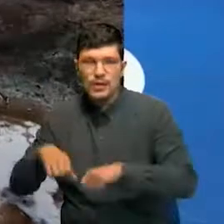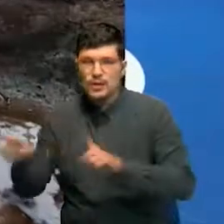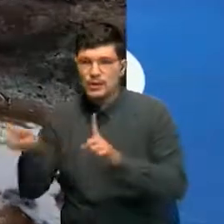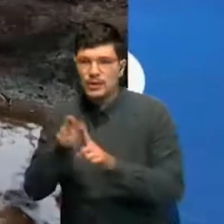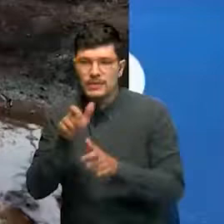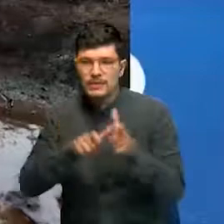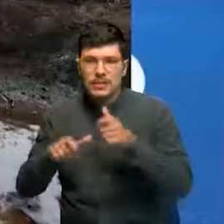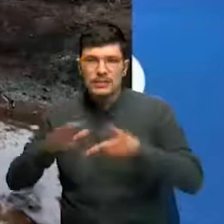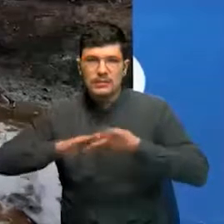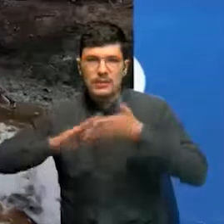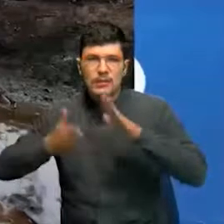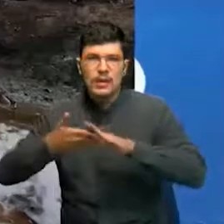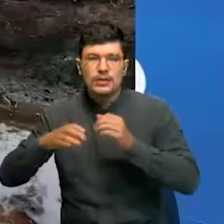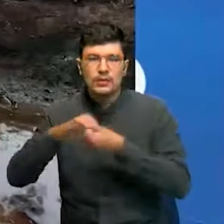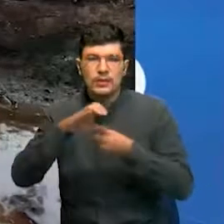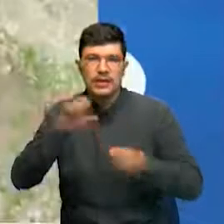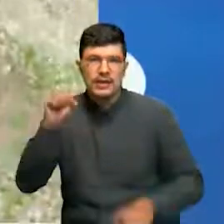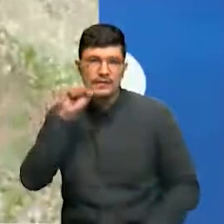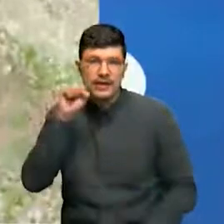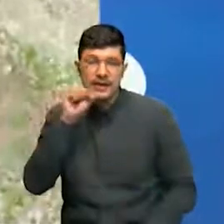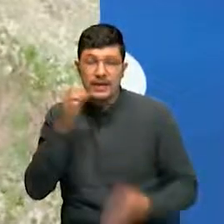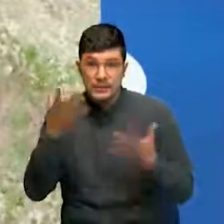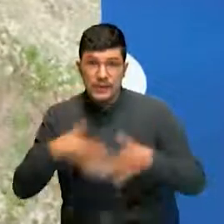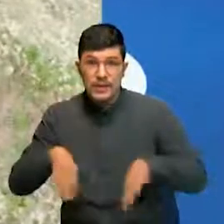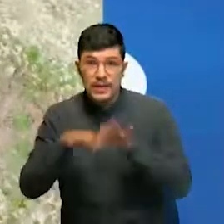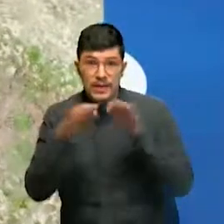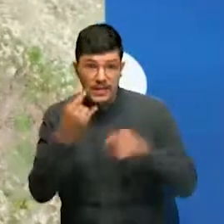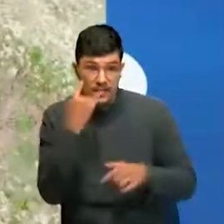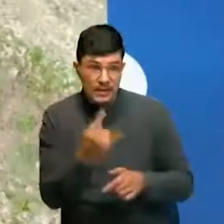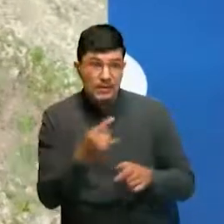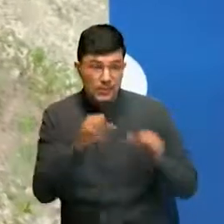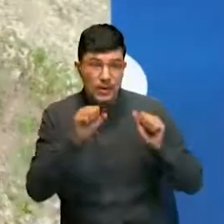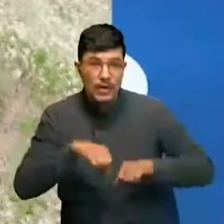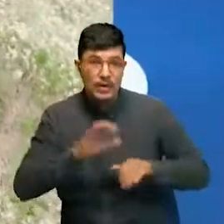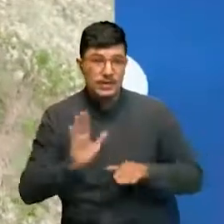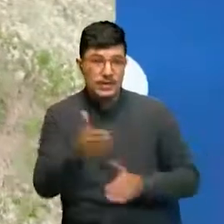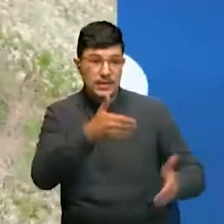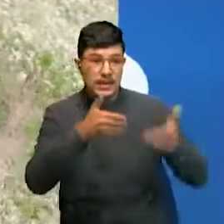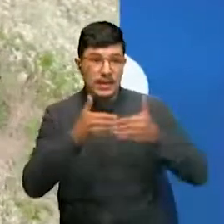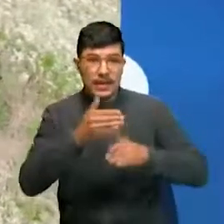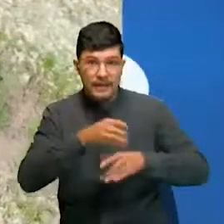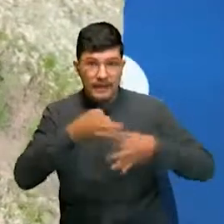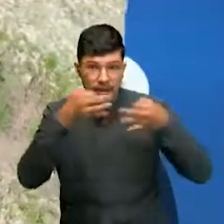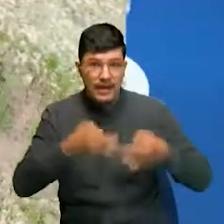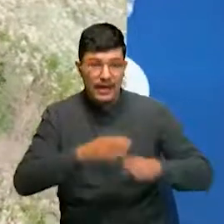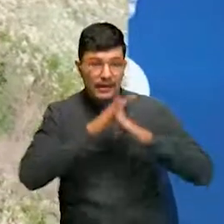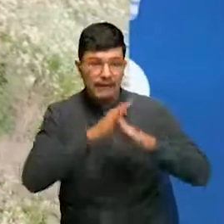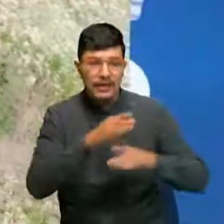las entidades ambientales para realizar el verdadero control que requiere estas emergencias.